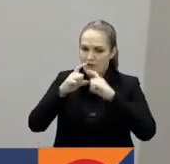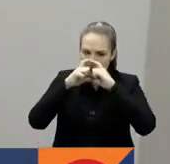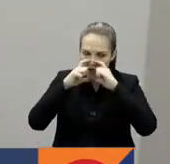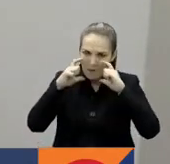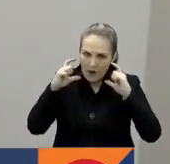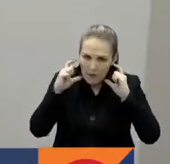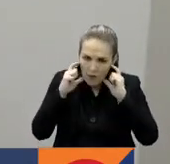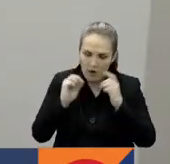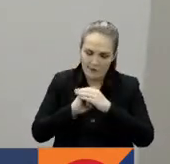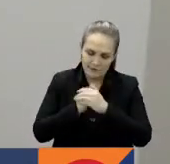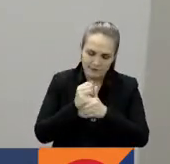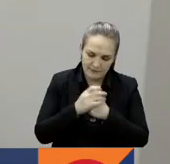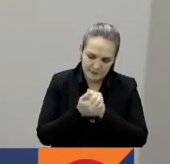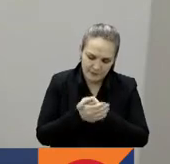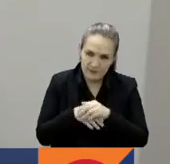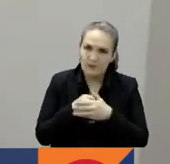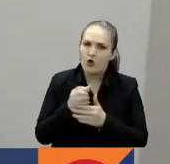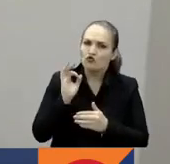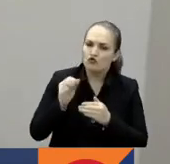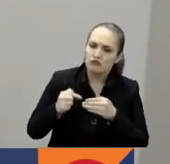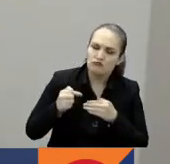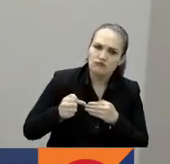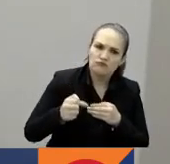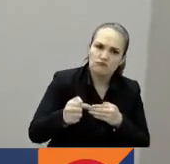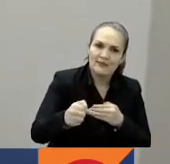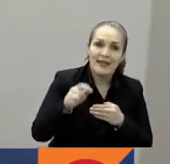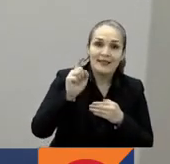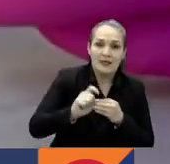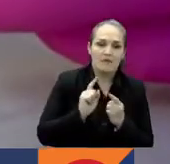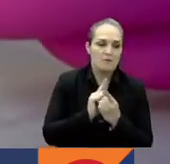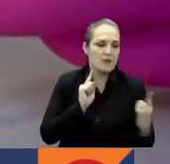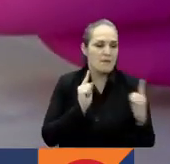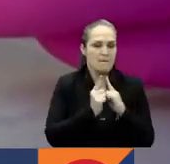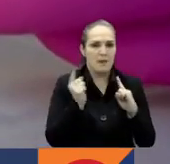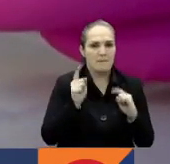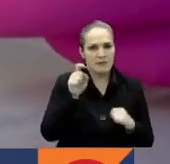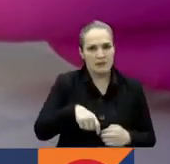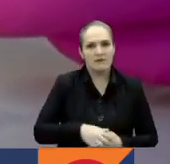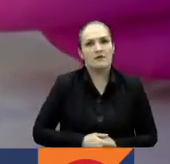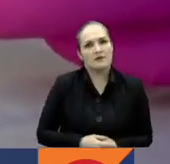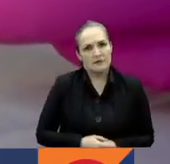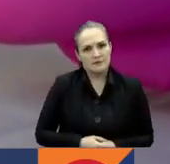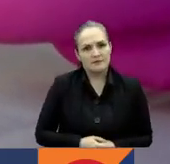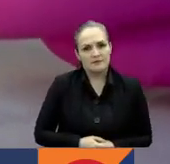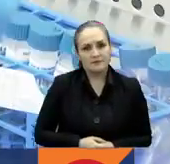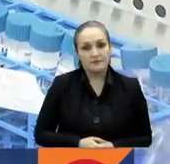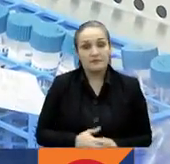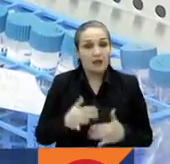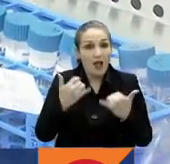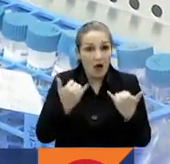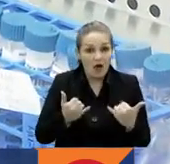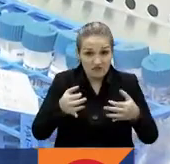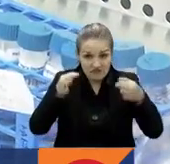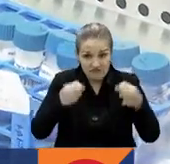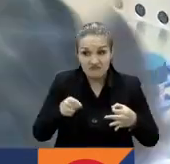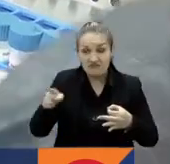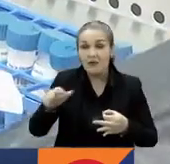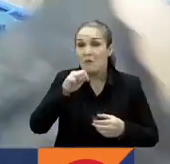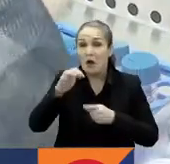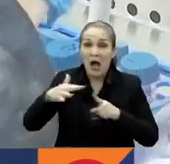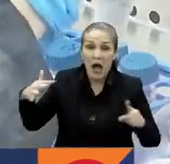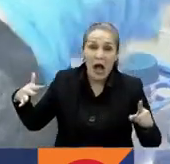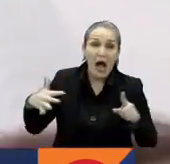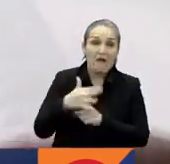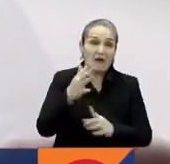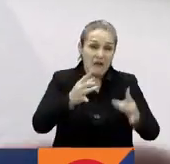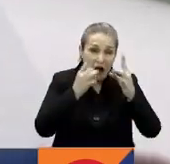tapabocas, lavado, desinfección frecuente de manos y distanciamiento social. Hasta el momento no se tiene evidencia para concluir que esta tenga mayor impacto en la